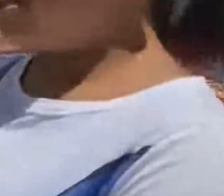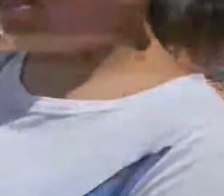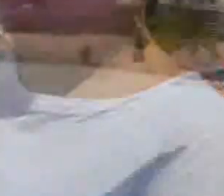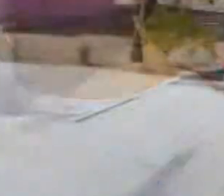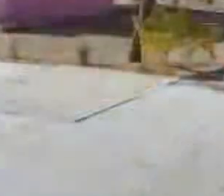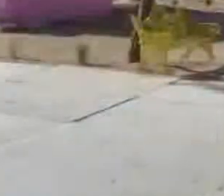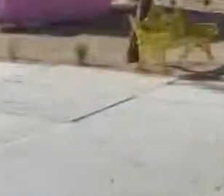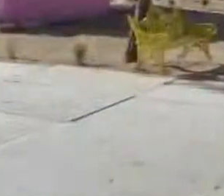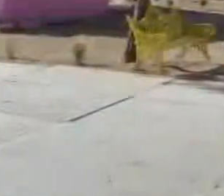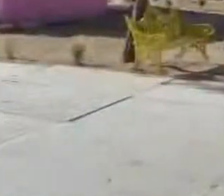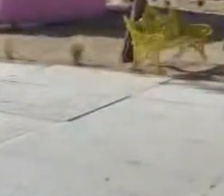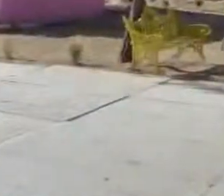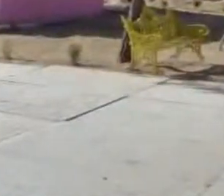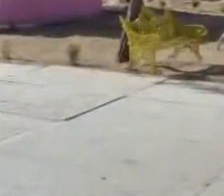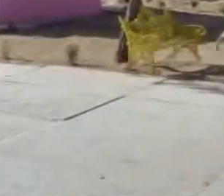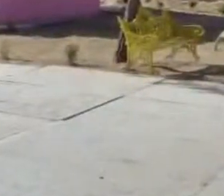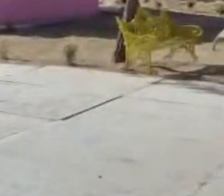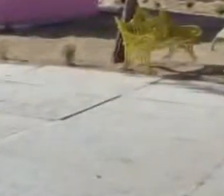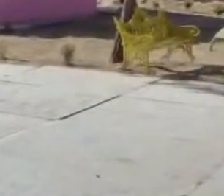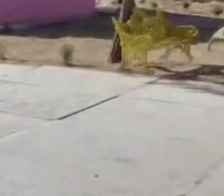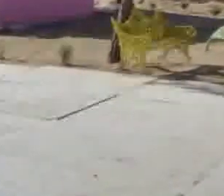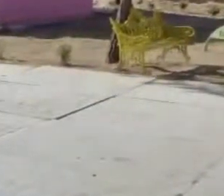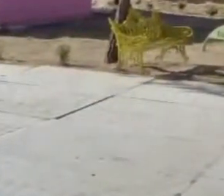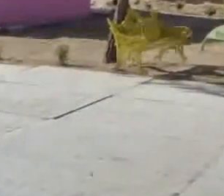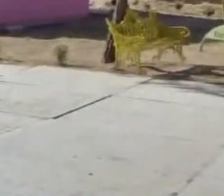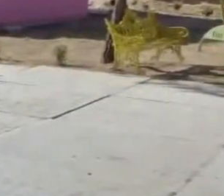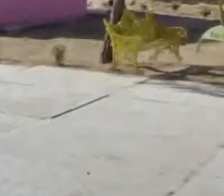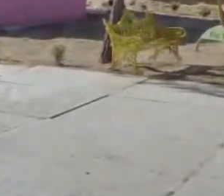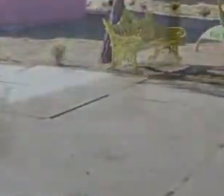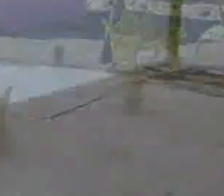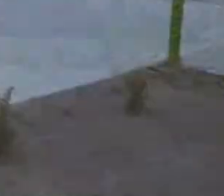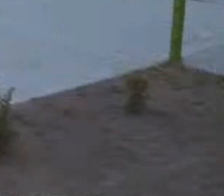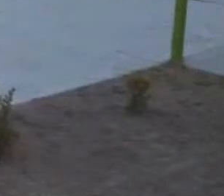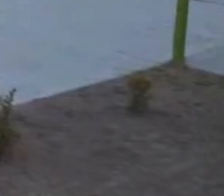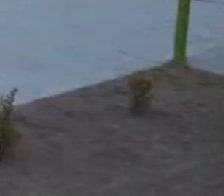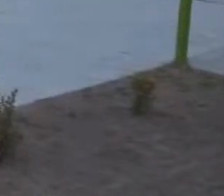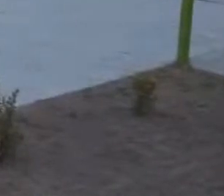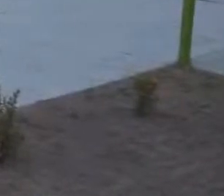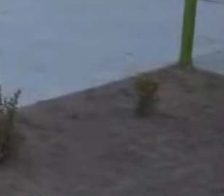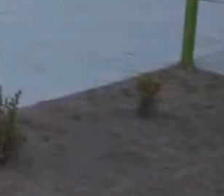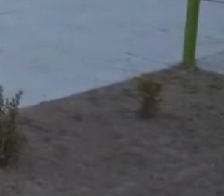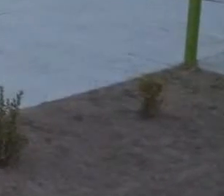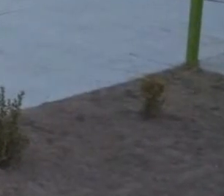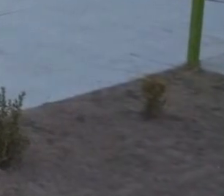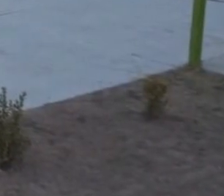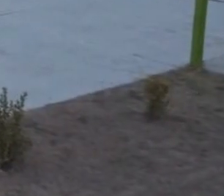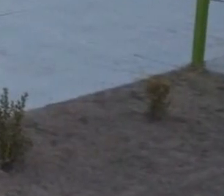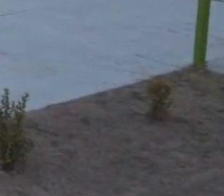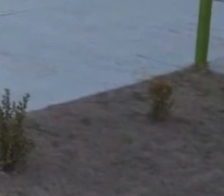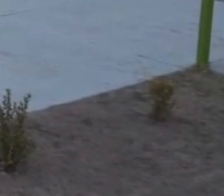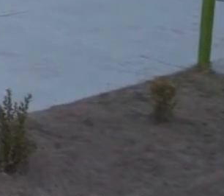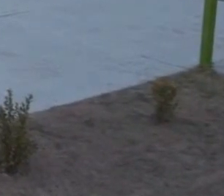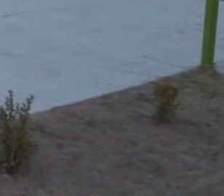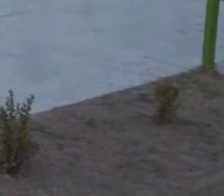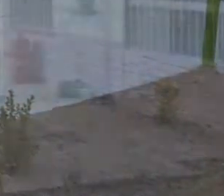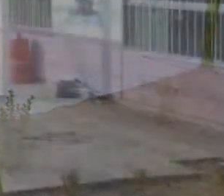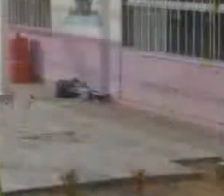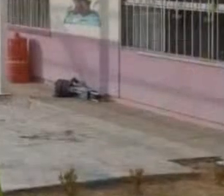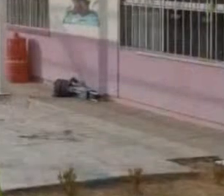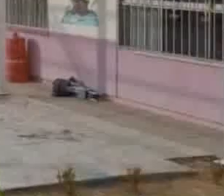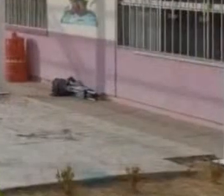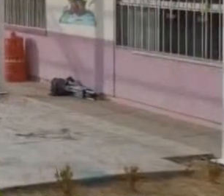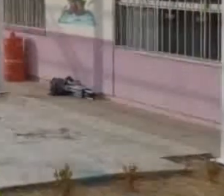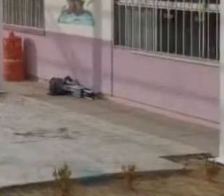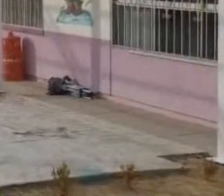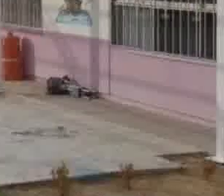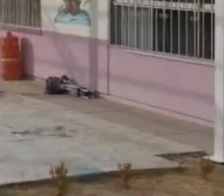ya lo tiene, o sea, gracias al apoyo que nos dieron, ya tiene el techado, que es de muy buena ayuda, porque cuando no estaba